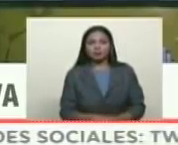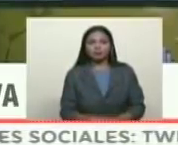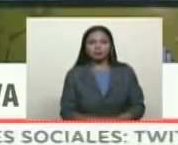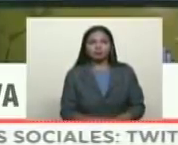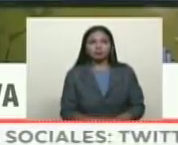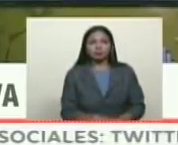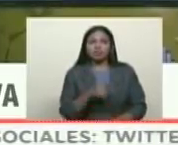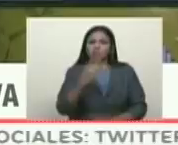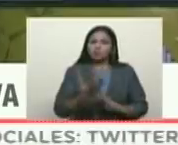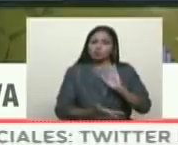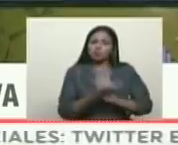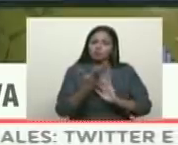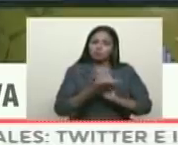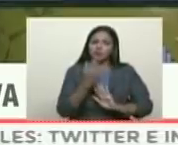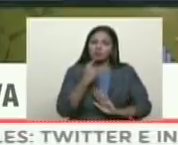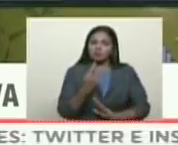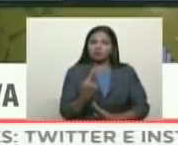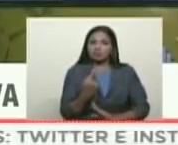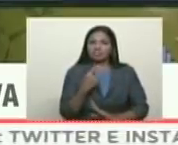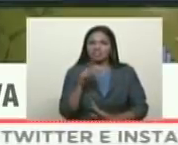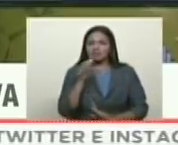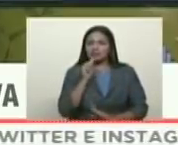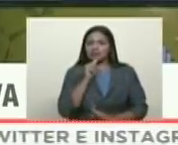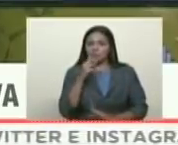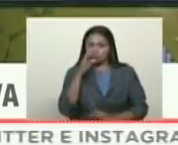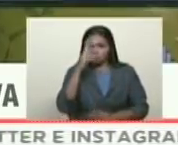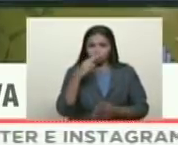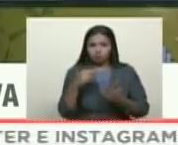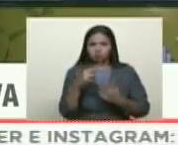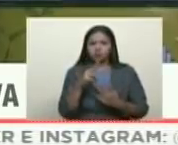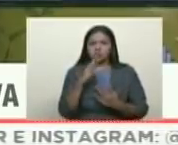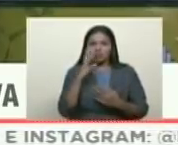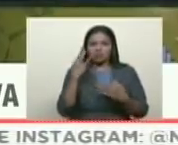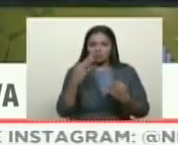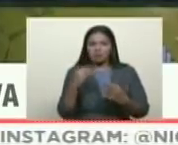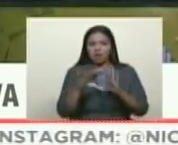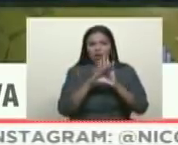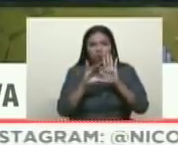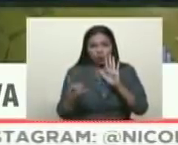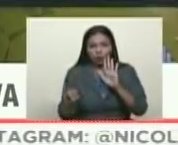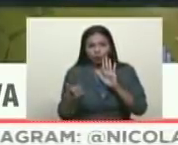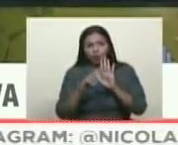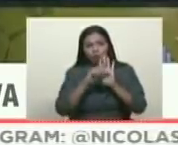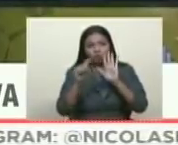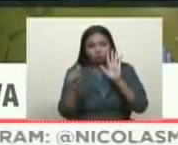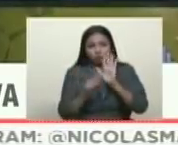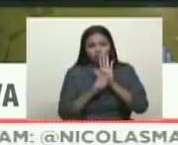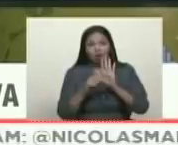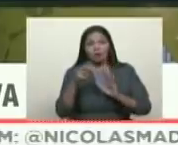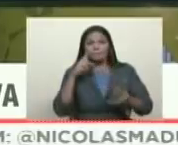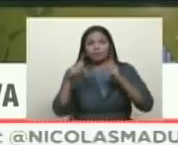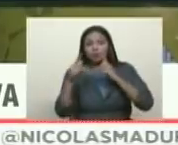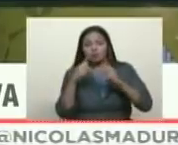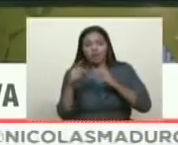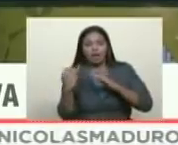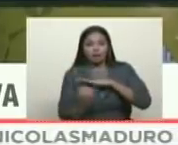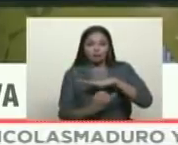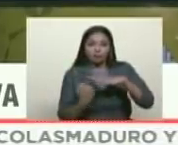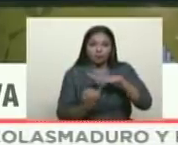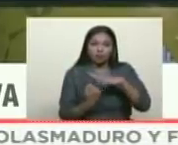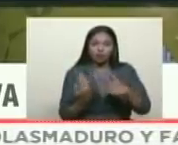Esto es importante decirlo, la legitimidad moral, constitucional, política,